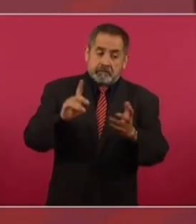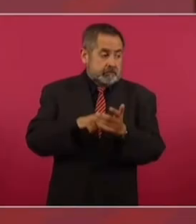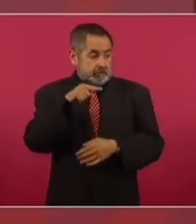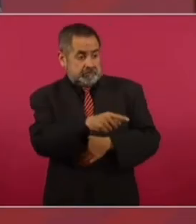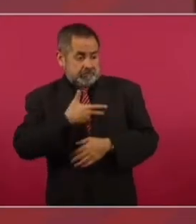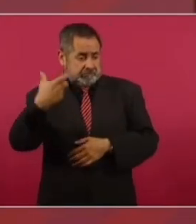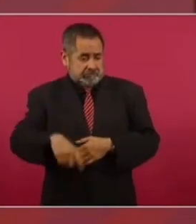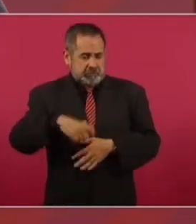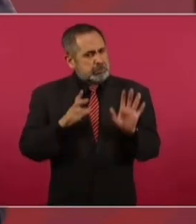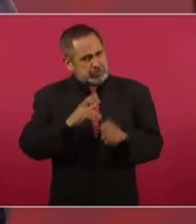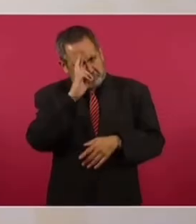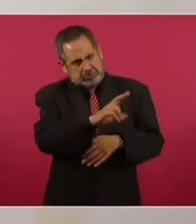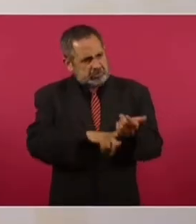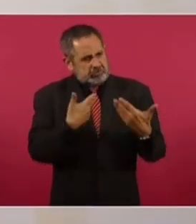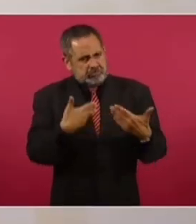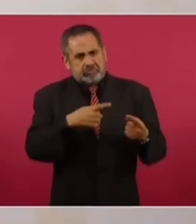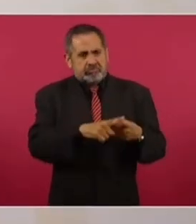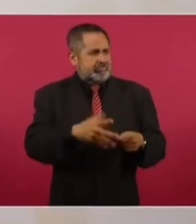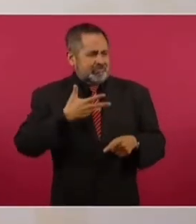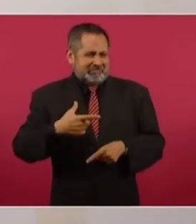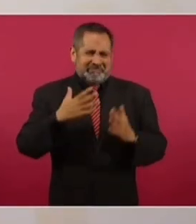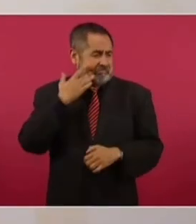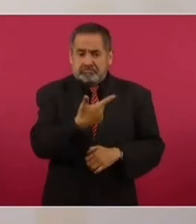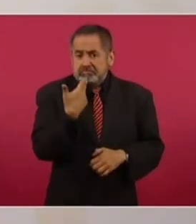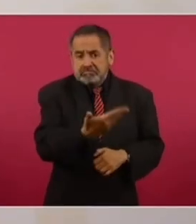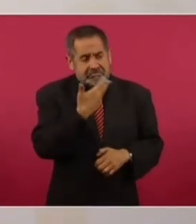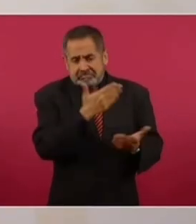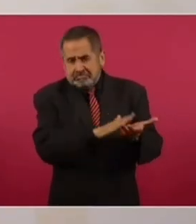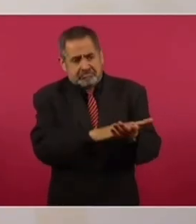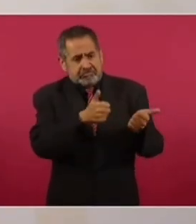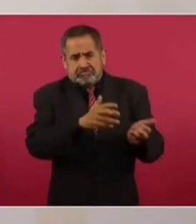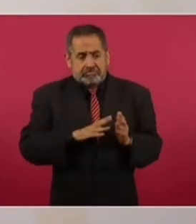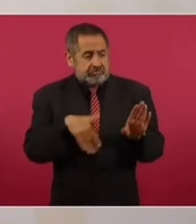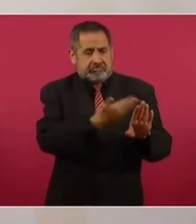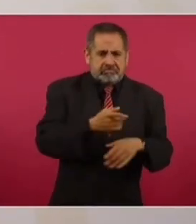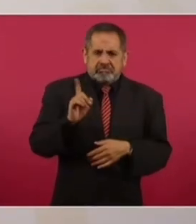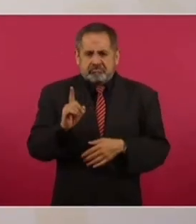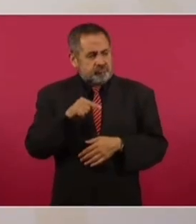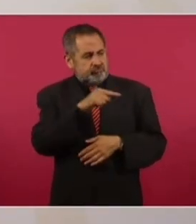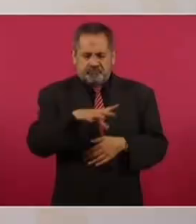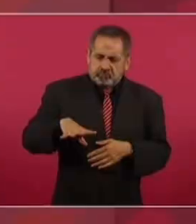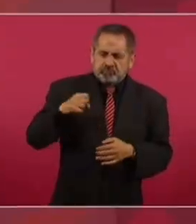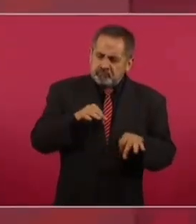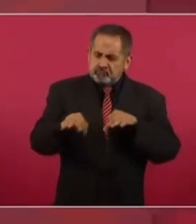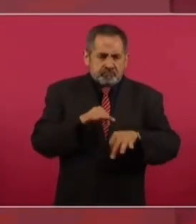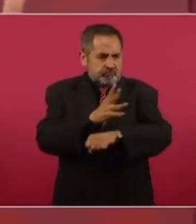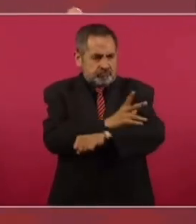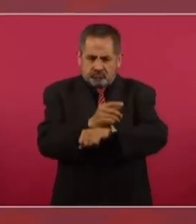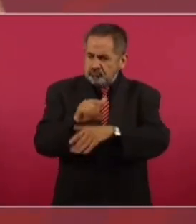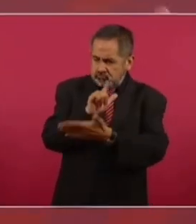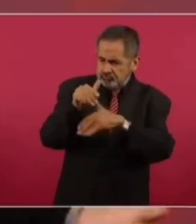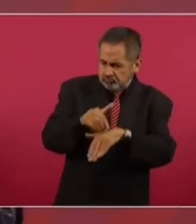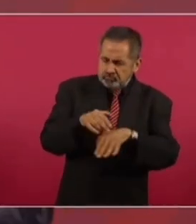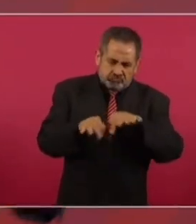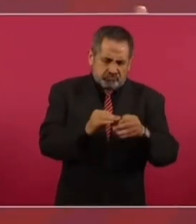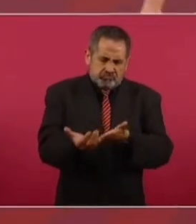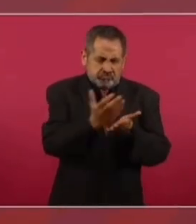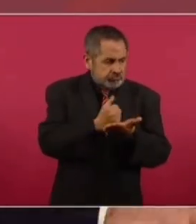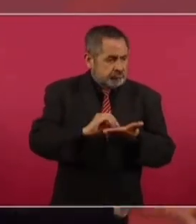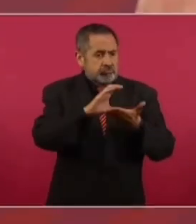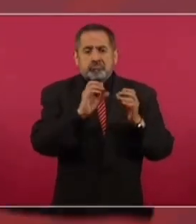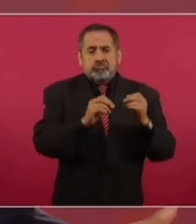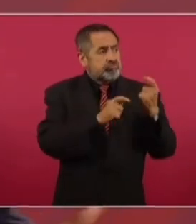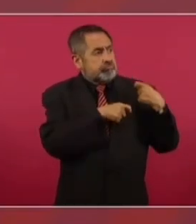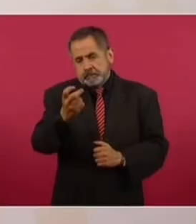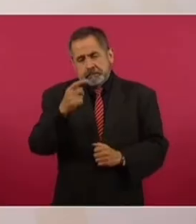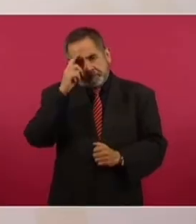del que tiene un Ferrari, ni estoy en contra del que tiene mansiones, no estoy en contra del que con esfuerzo, con trabajo, de conformidad con la ley, ha logrado un patrimonio o ha heredado